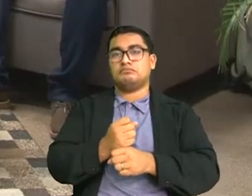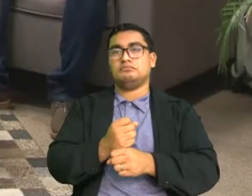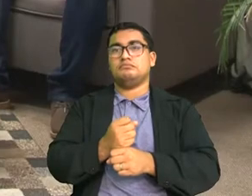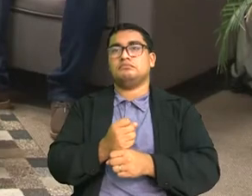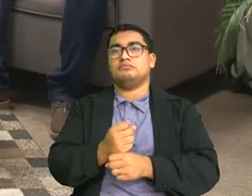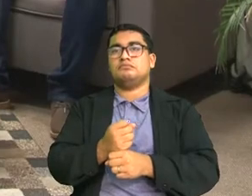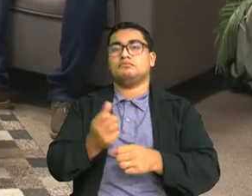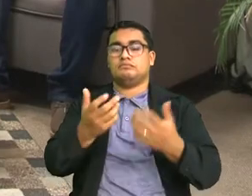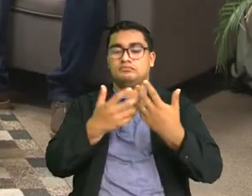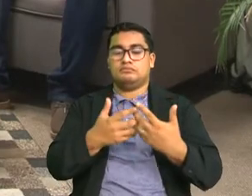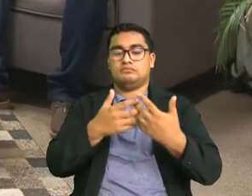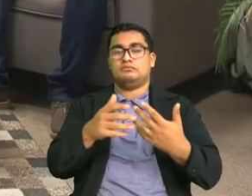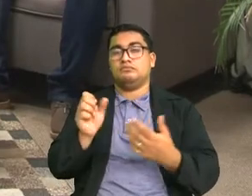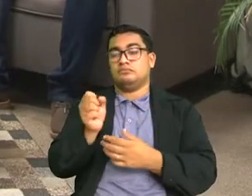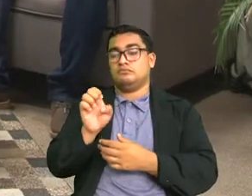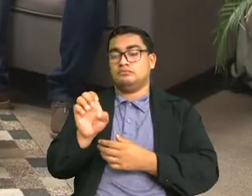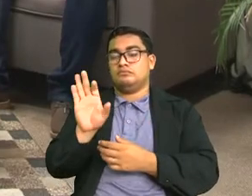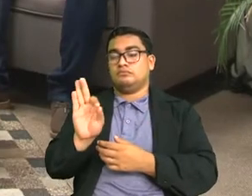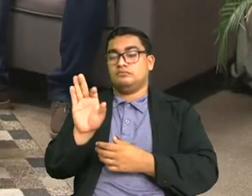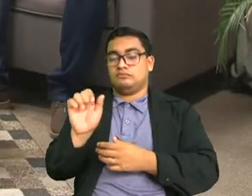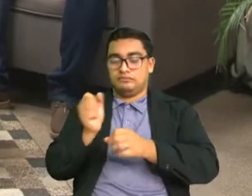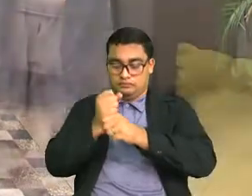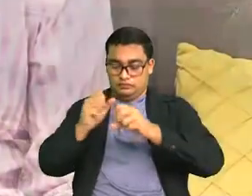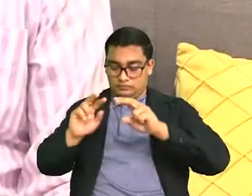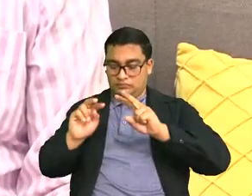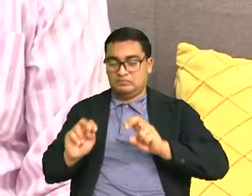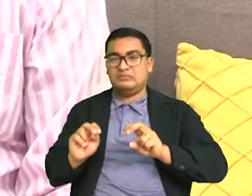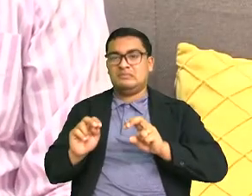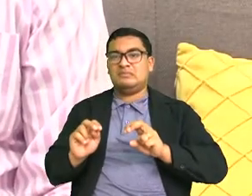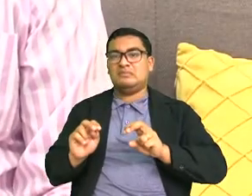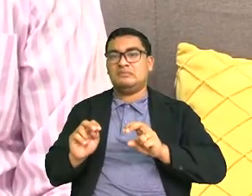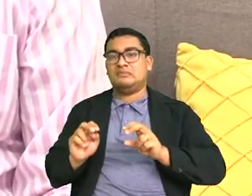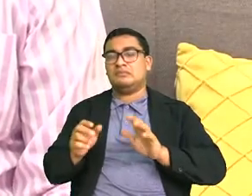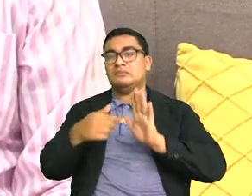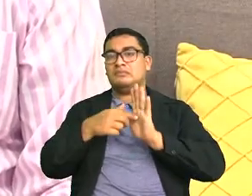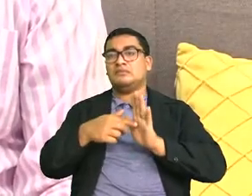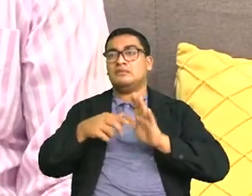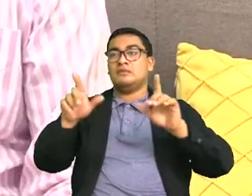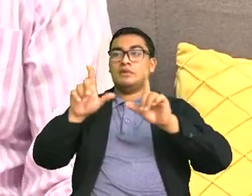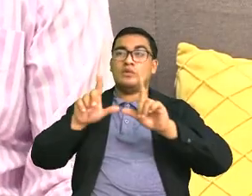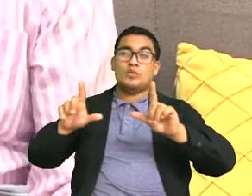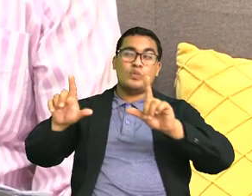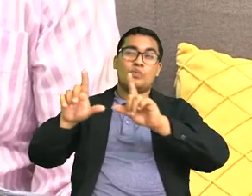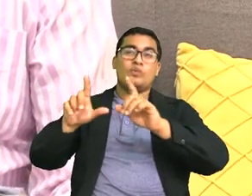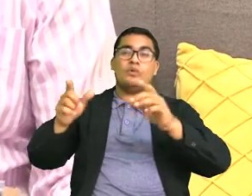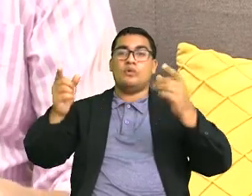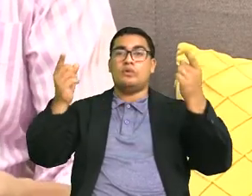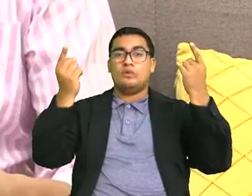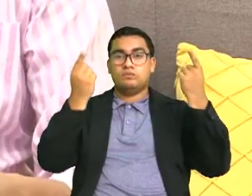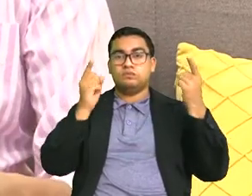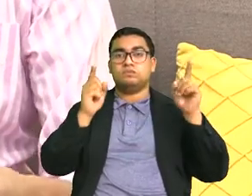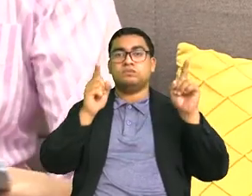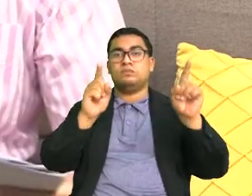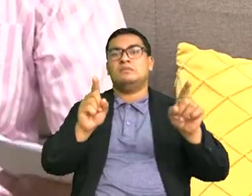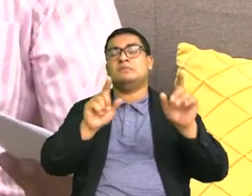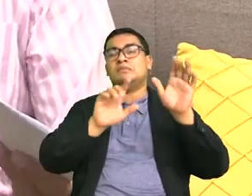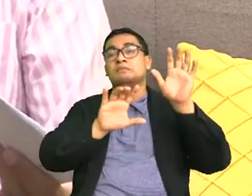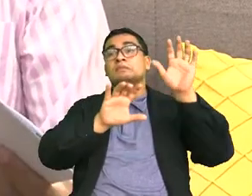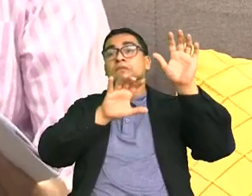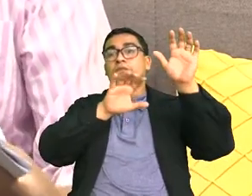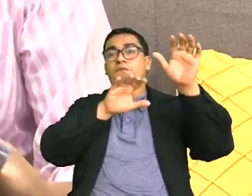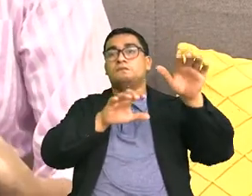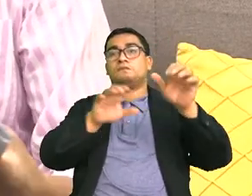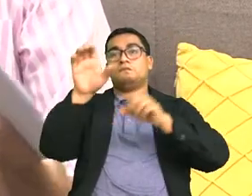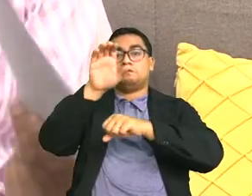dentífrica dos cepas de microorganismos de zonas como las zonas de occidente a zonas que a lo mejor que tradicionalmente